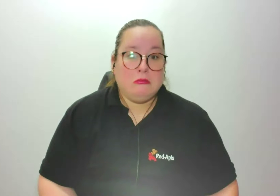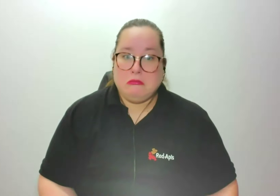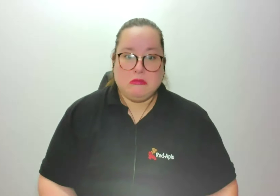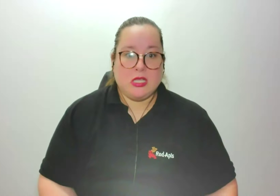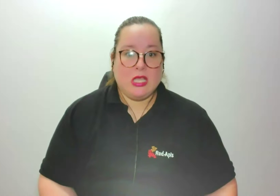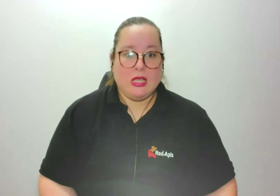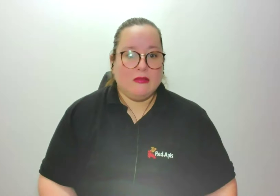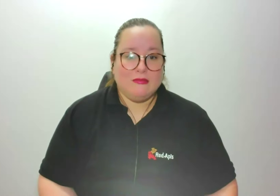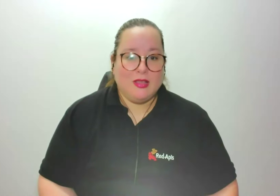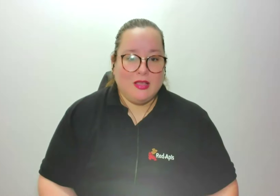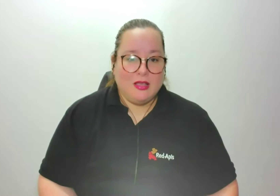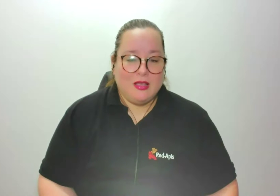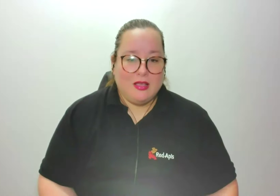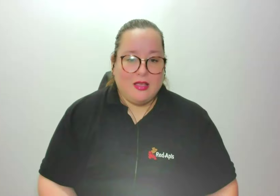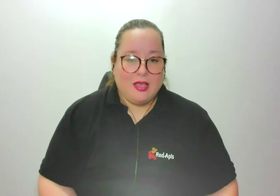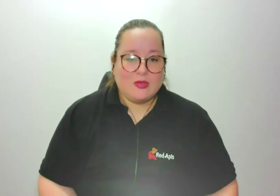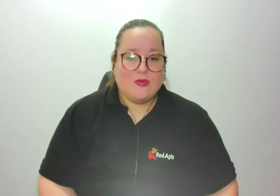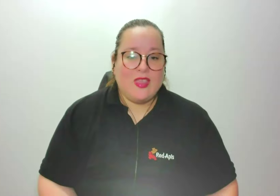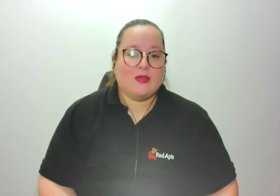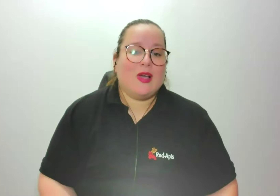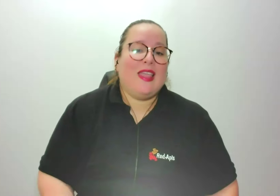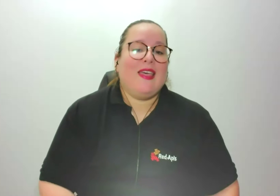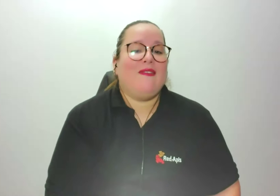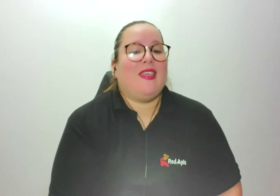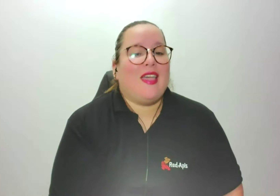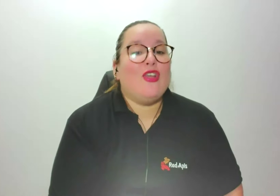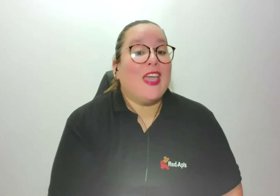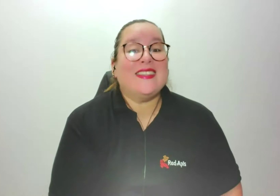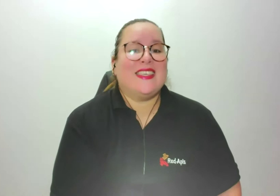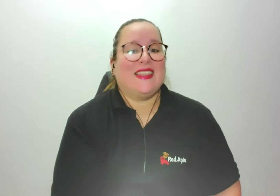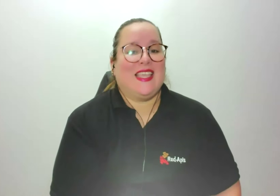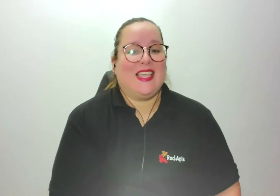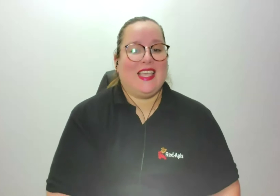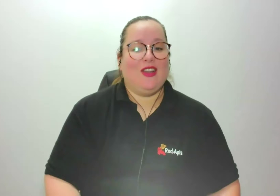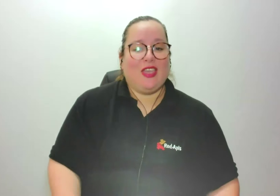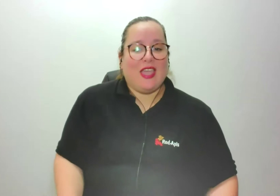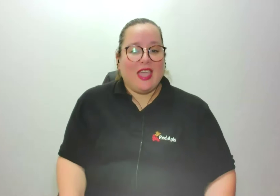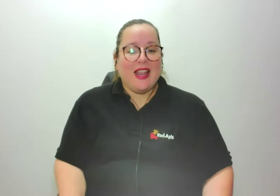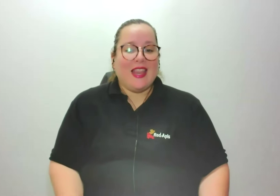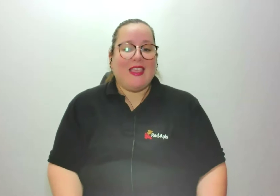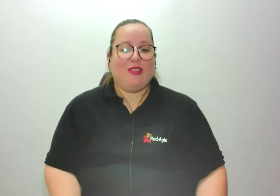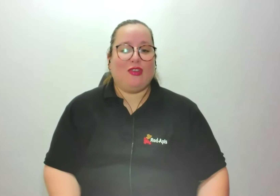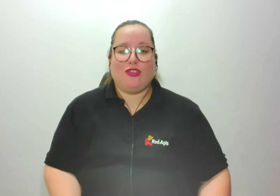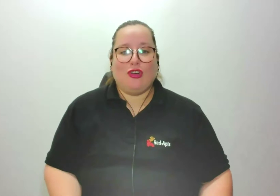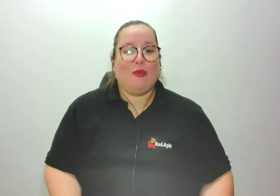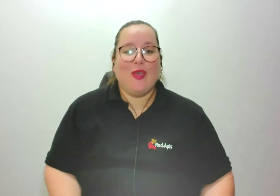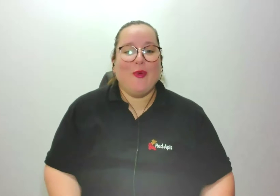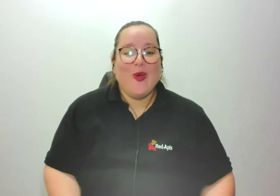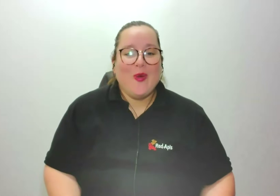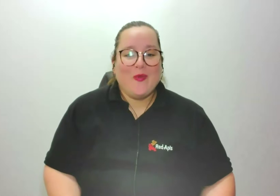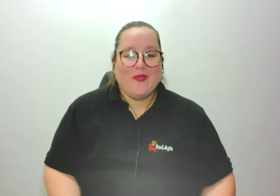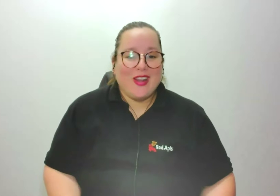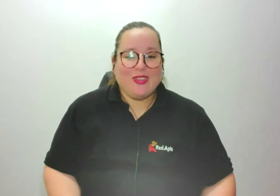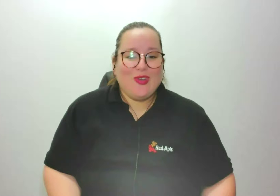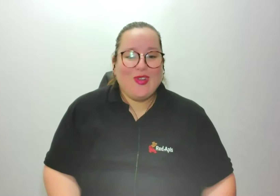hablar, ¿se entiende? Es su vida, es su calidad de vida, es lo que él siente, es lo que él tiene adentro. Nosotros no